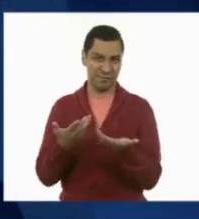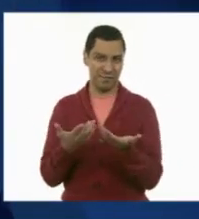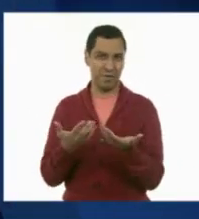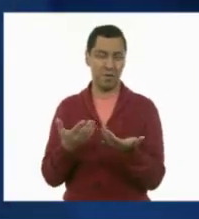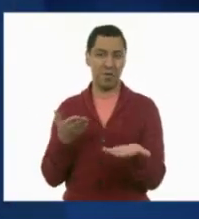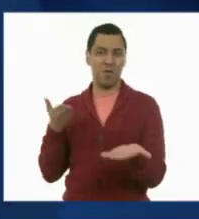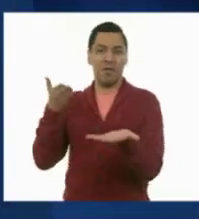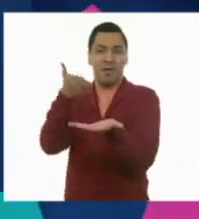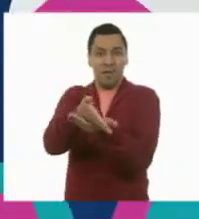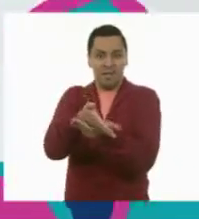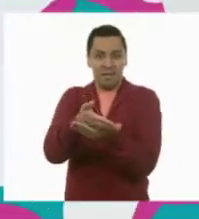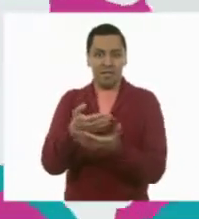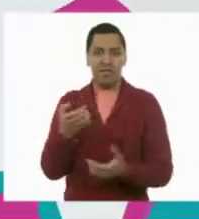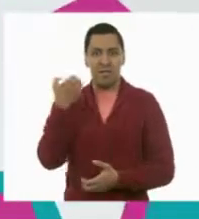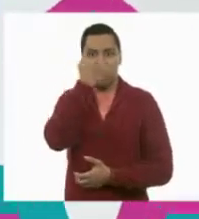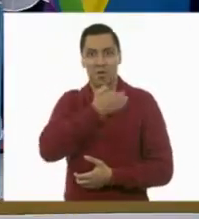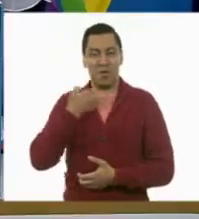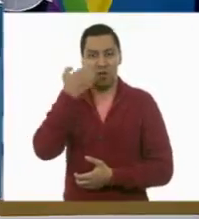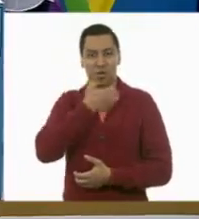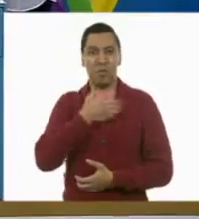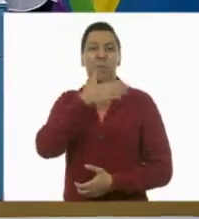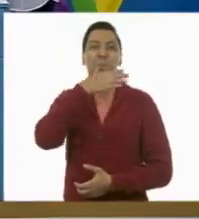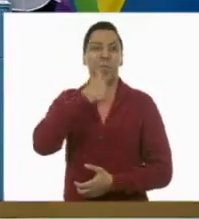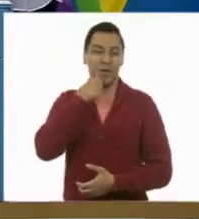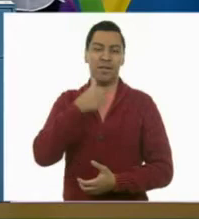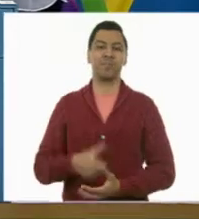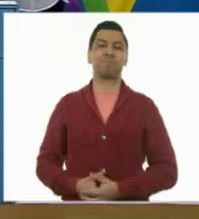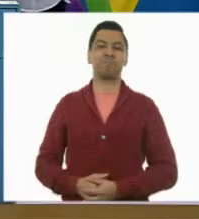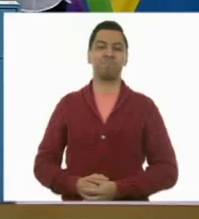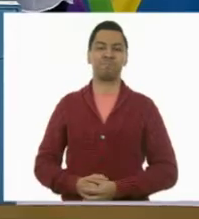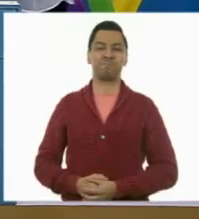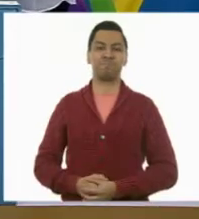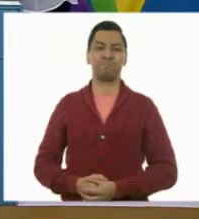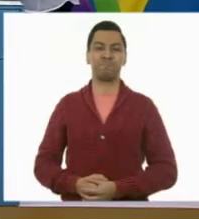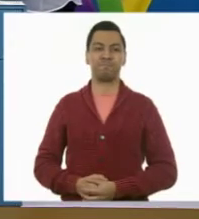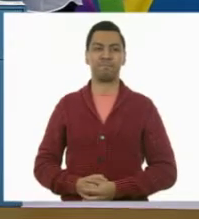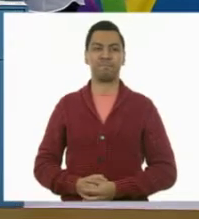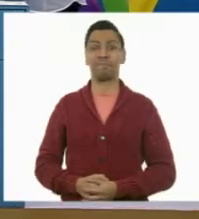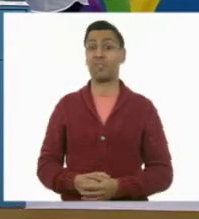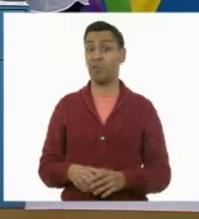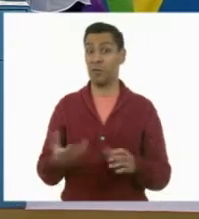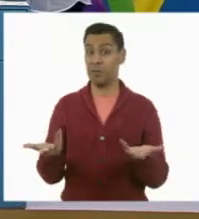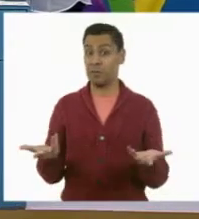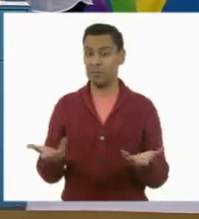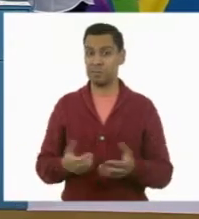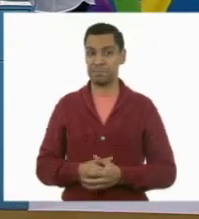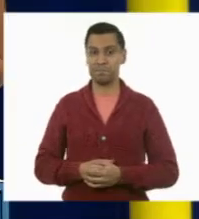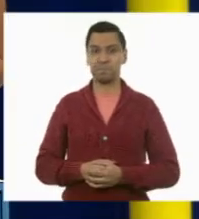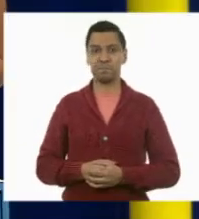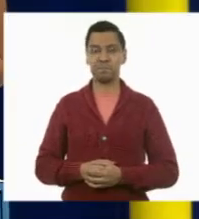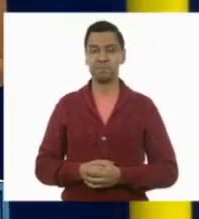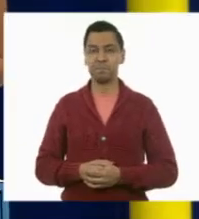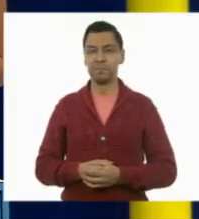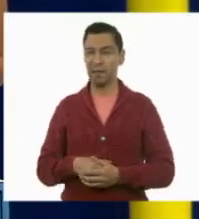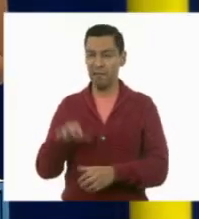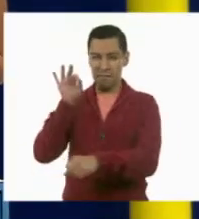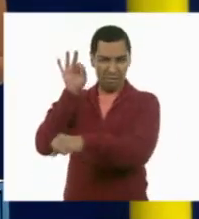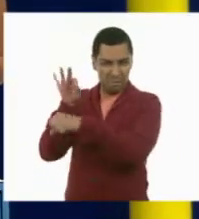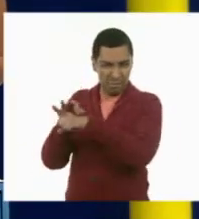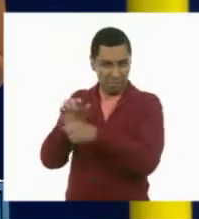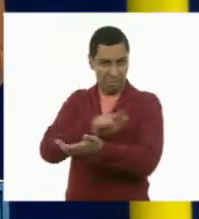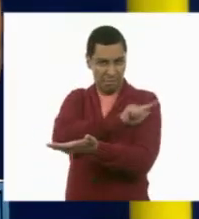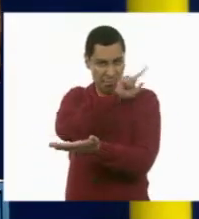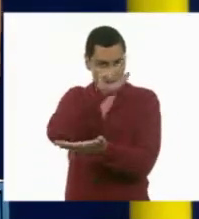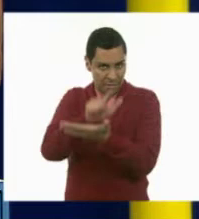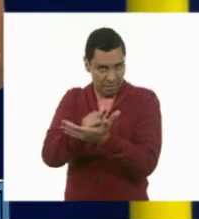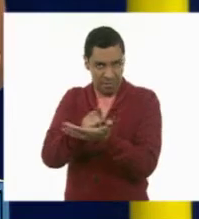teniendo acceso a ella. Exactamente. Y una forma, pues, de garantizarlo